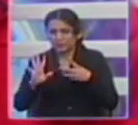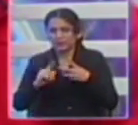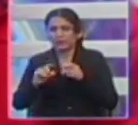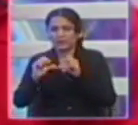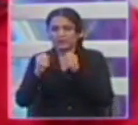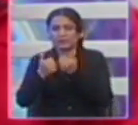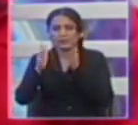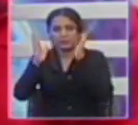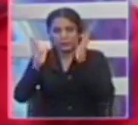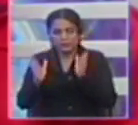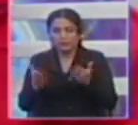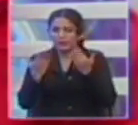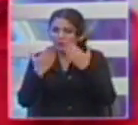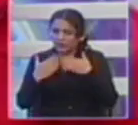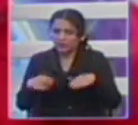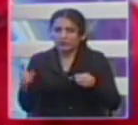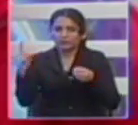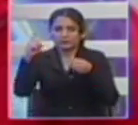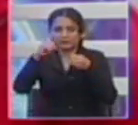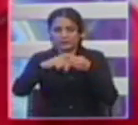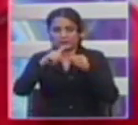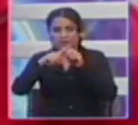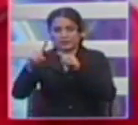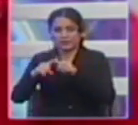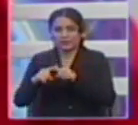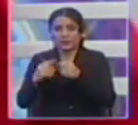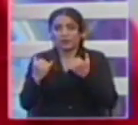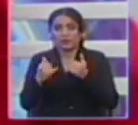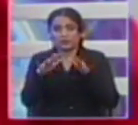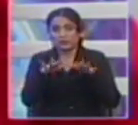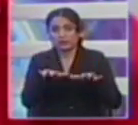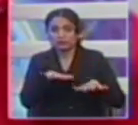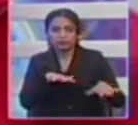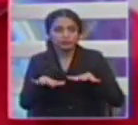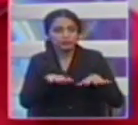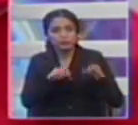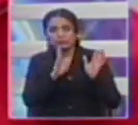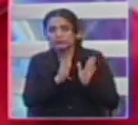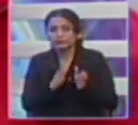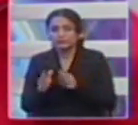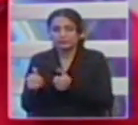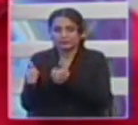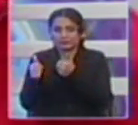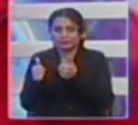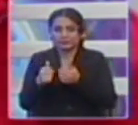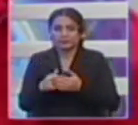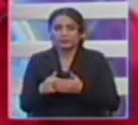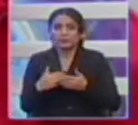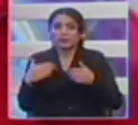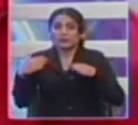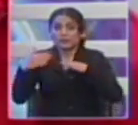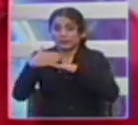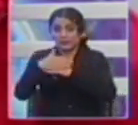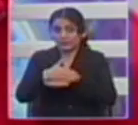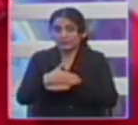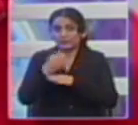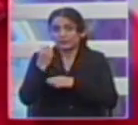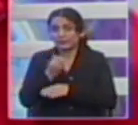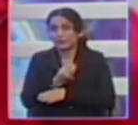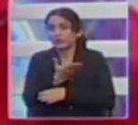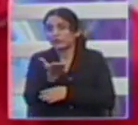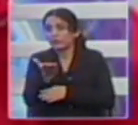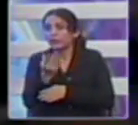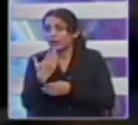órganos competentes como las coordinaciones nacionales y direcciones de logística y para remitir al IGM para la elaboración